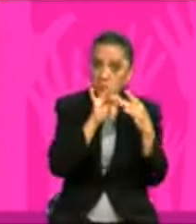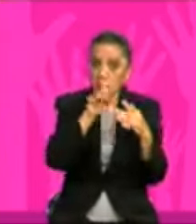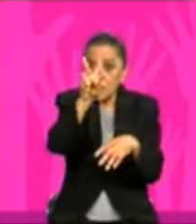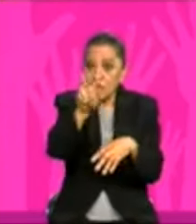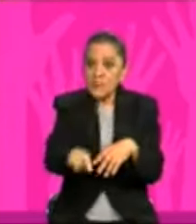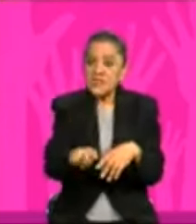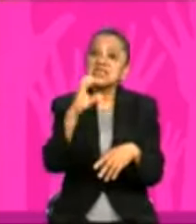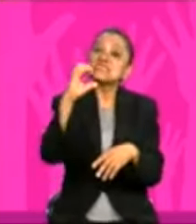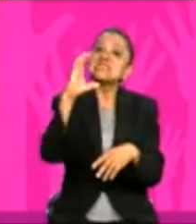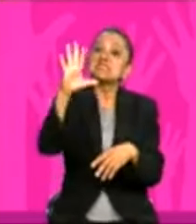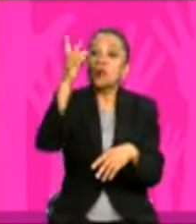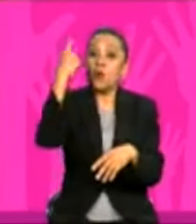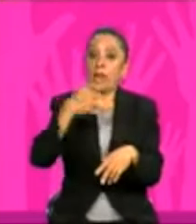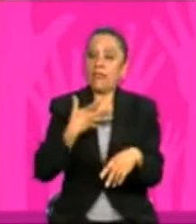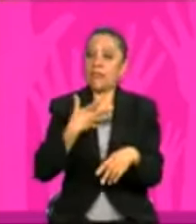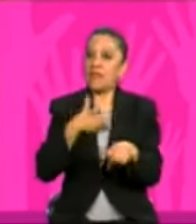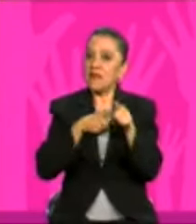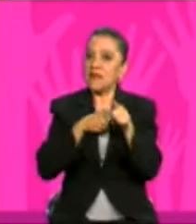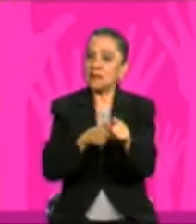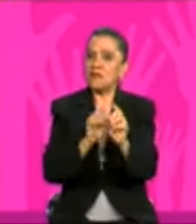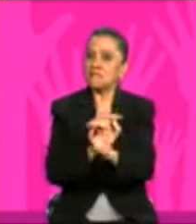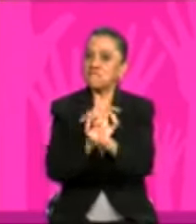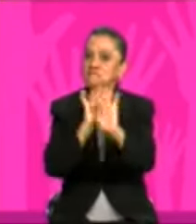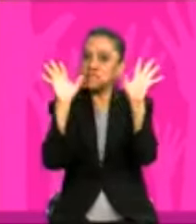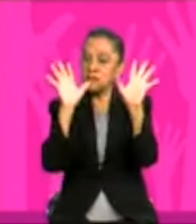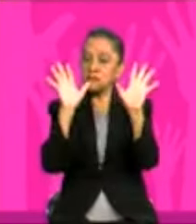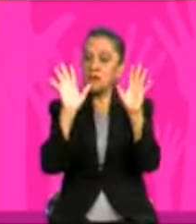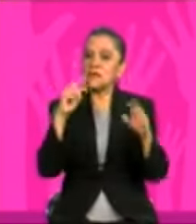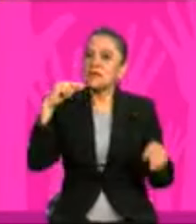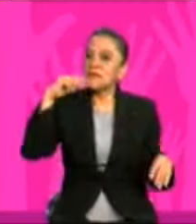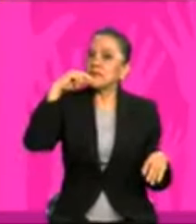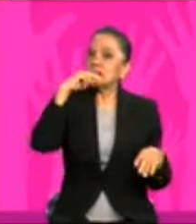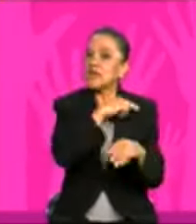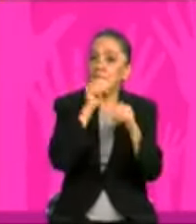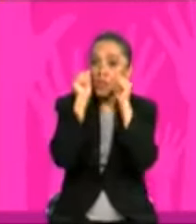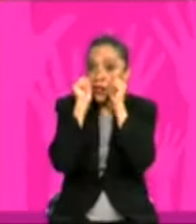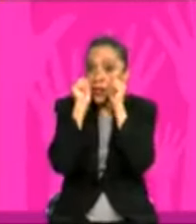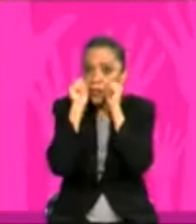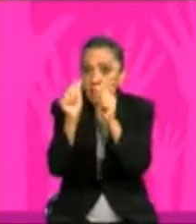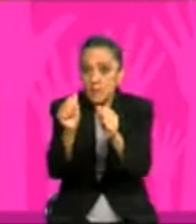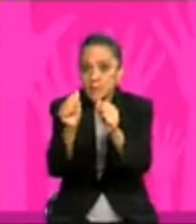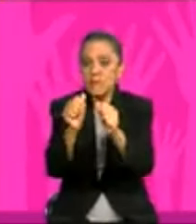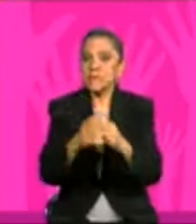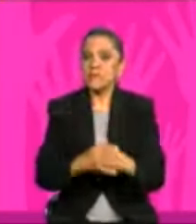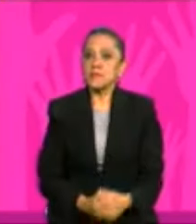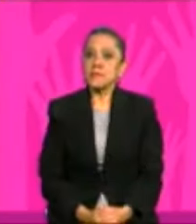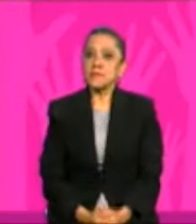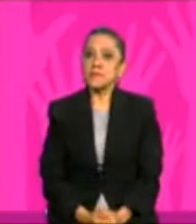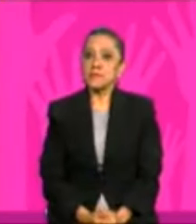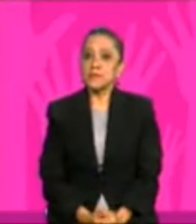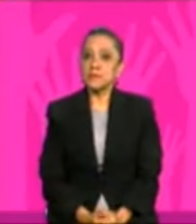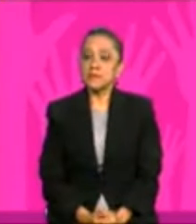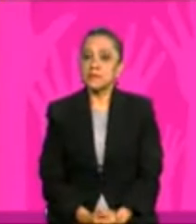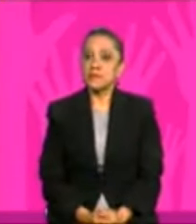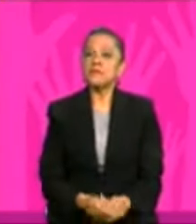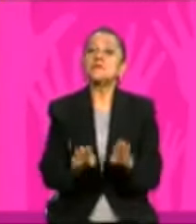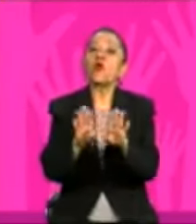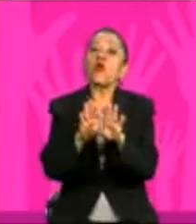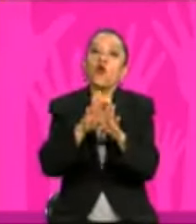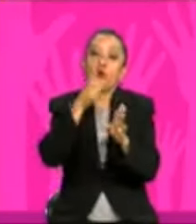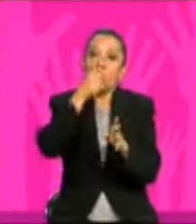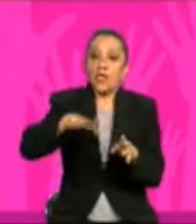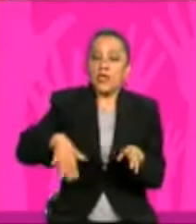C5 para mantener cualquier incidente de manera, atender de manera inmediata. Y pues bueno, como se los